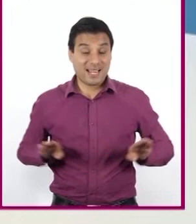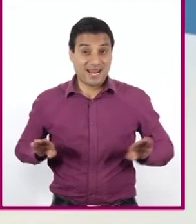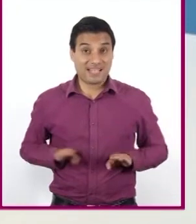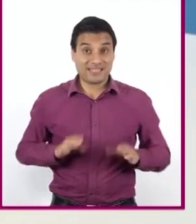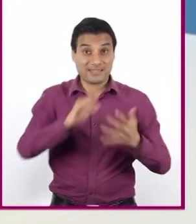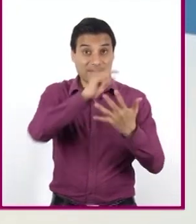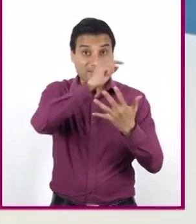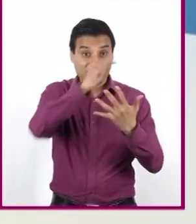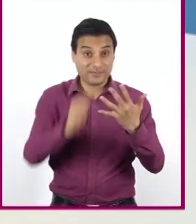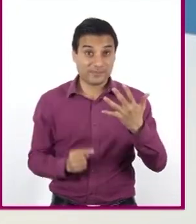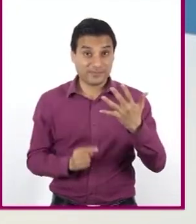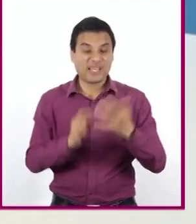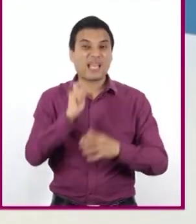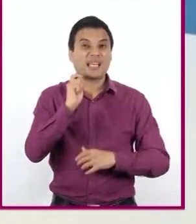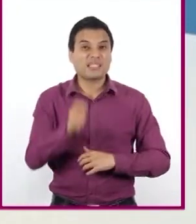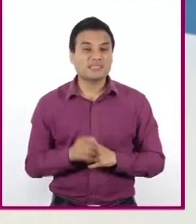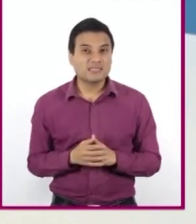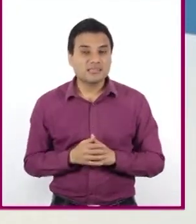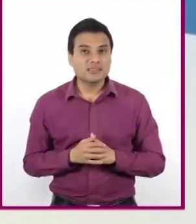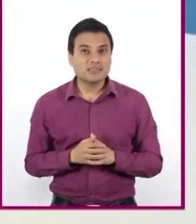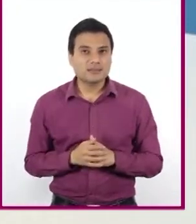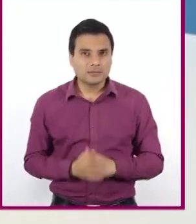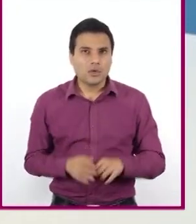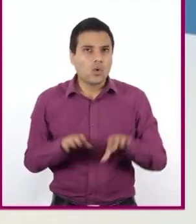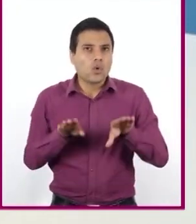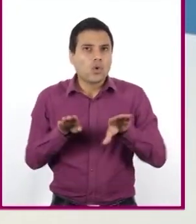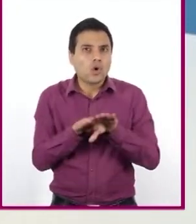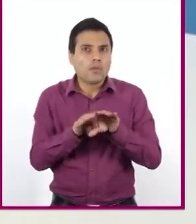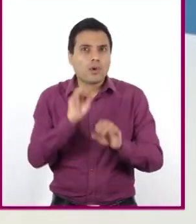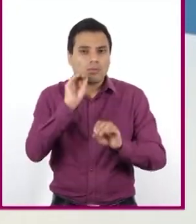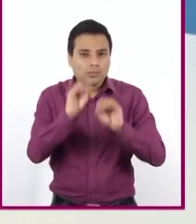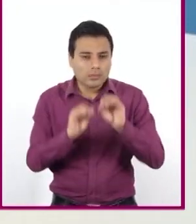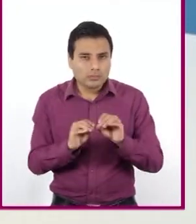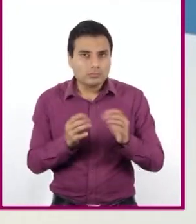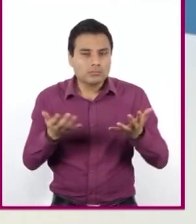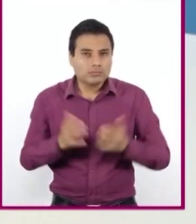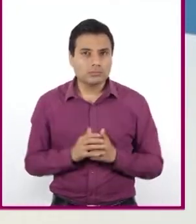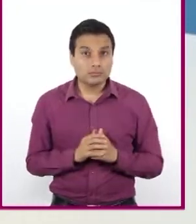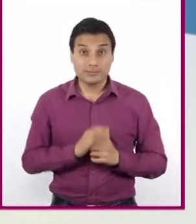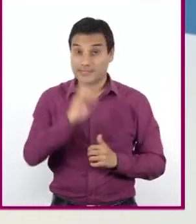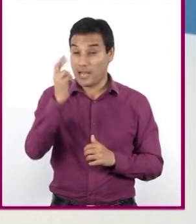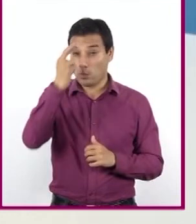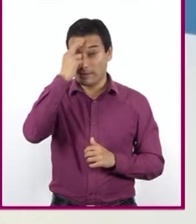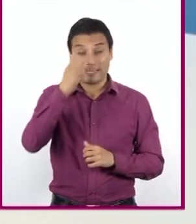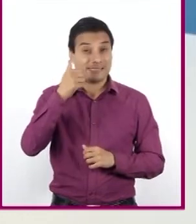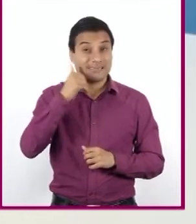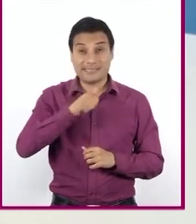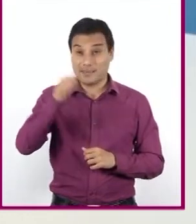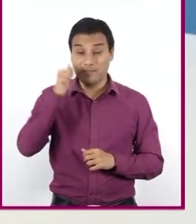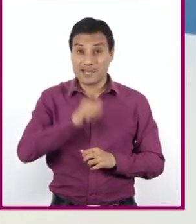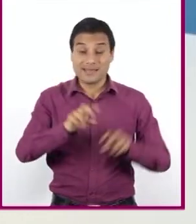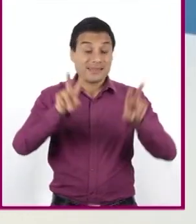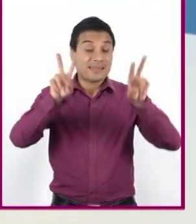lo componen. Tienen que estar haciendo referencia en todo momento al contenido del tema.